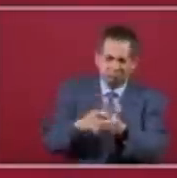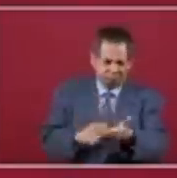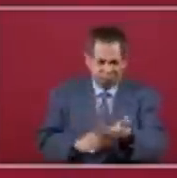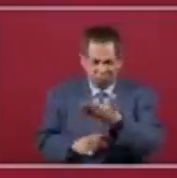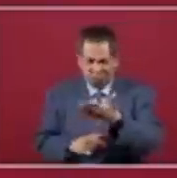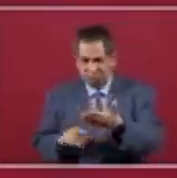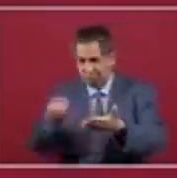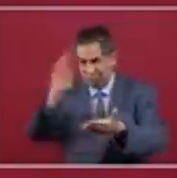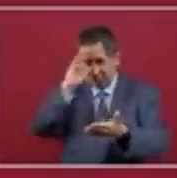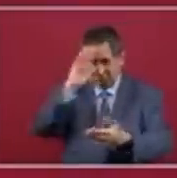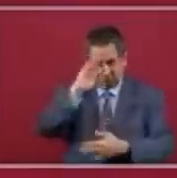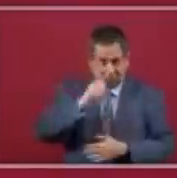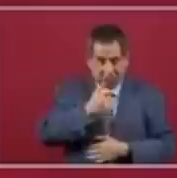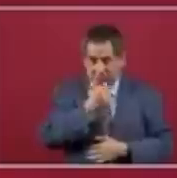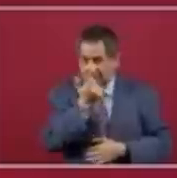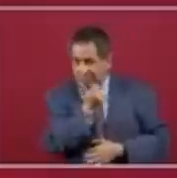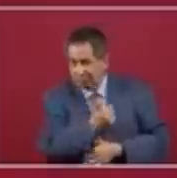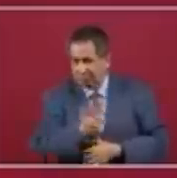vienen